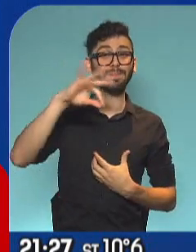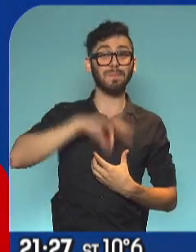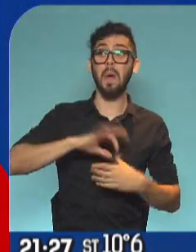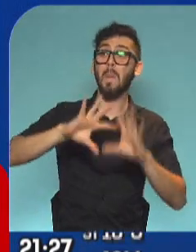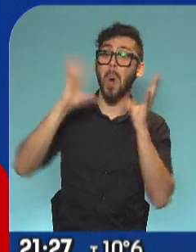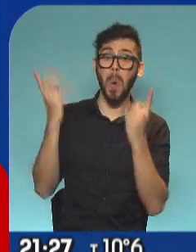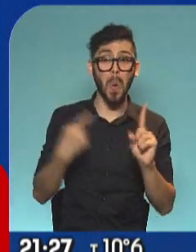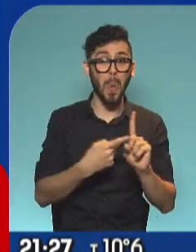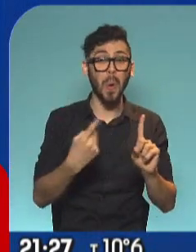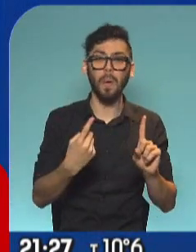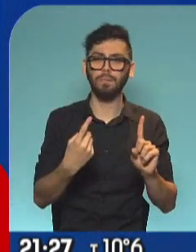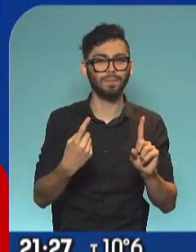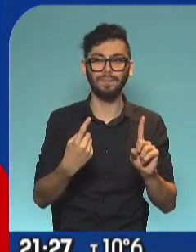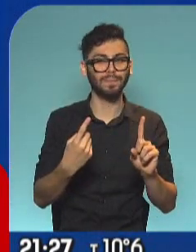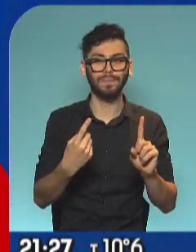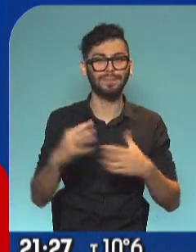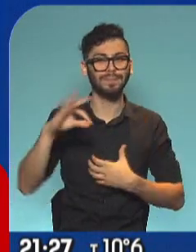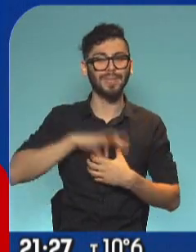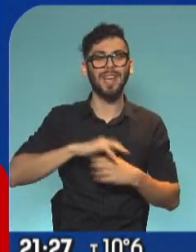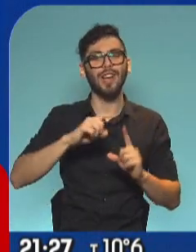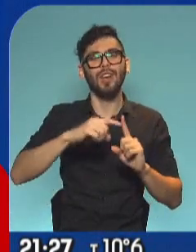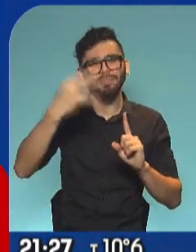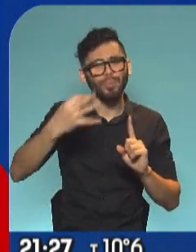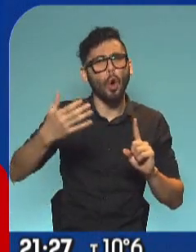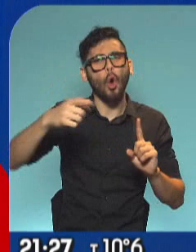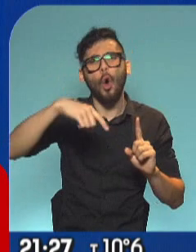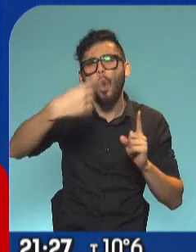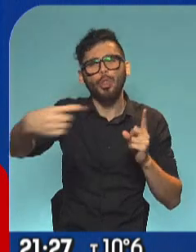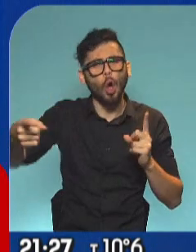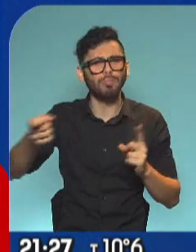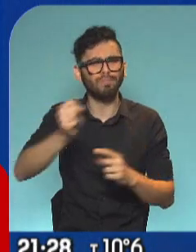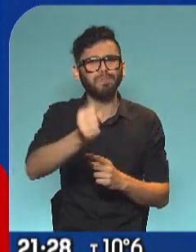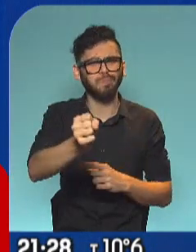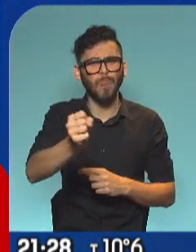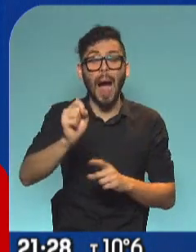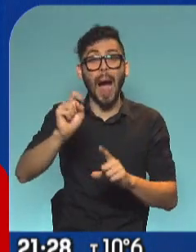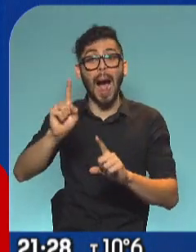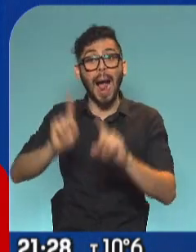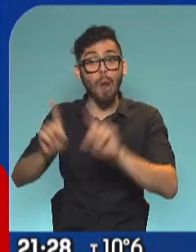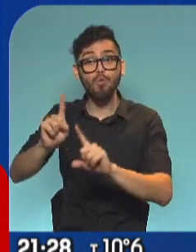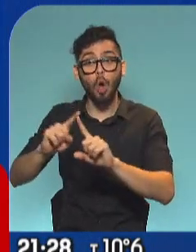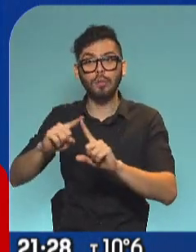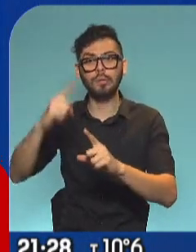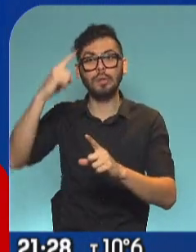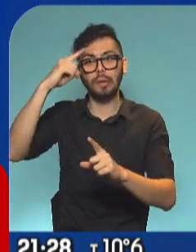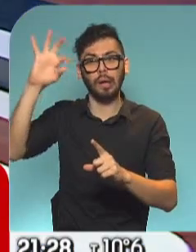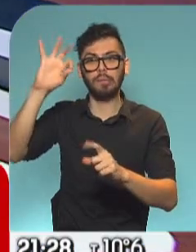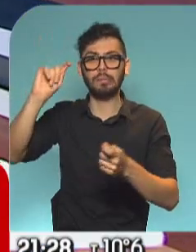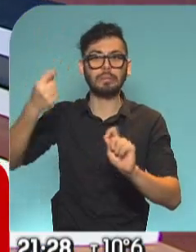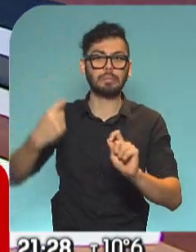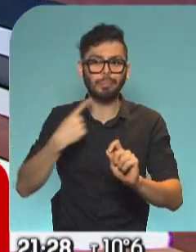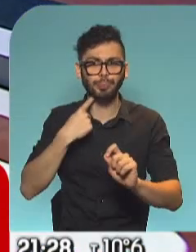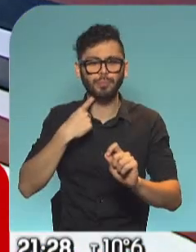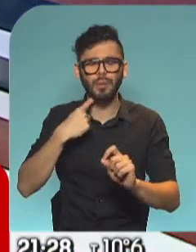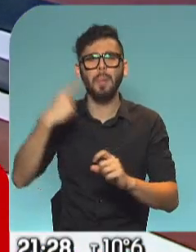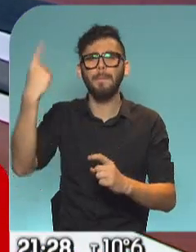mundo que está contagiado por el coronavirus, sino que ya pasaron otros y algunos han revertido su posición. Y vamos a arrancar